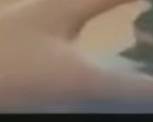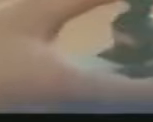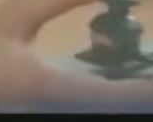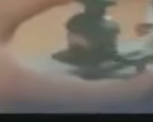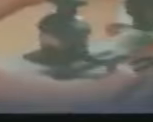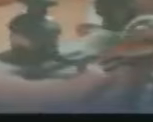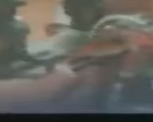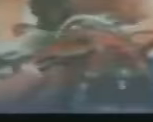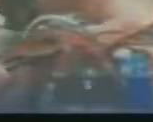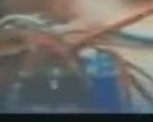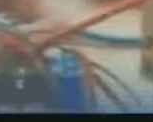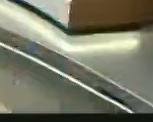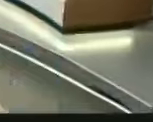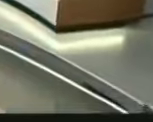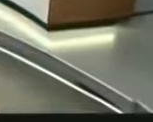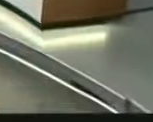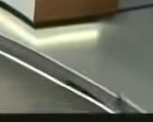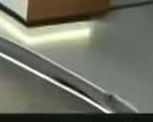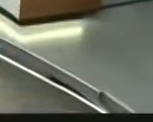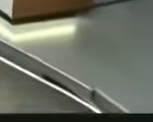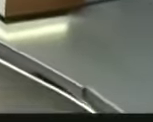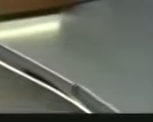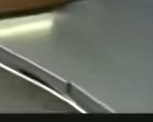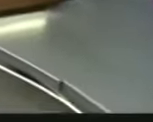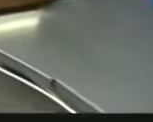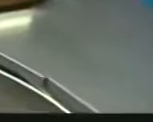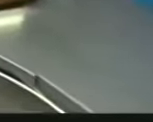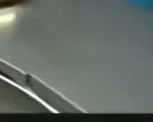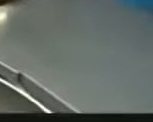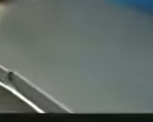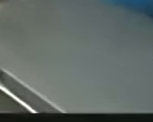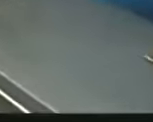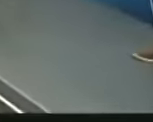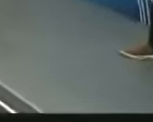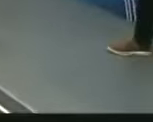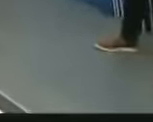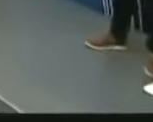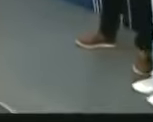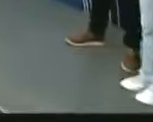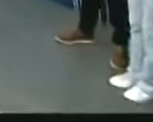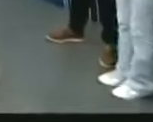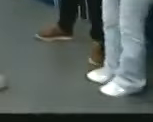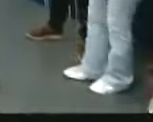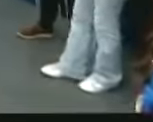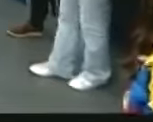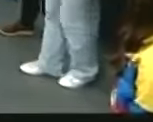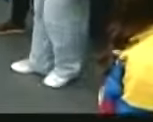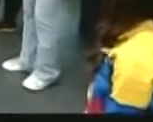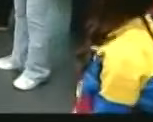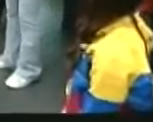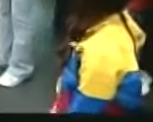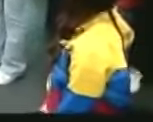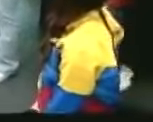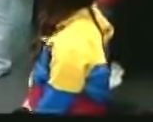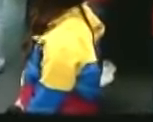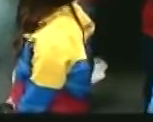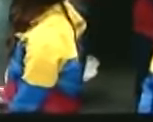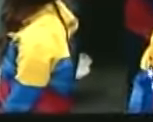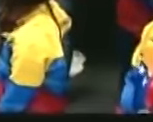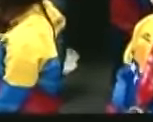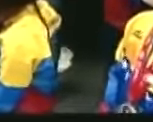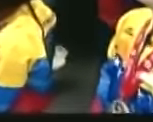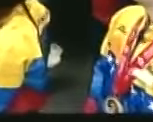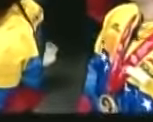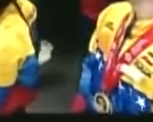Sofía vamos a saludar a Sofía Ah cómo está Sofía cómo sigue de